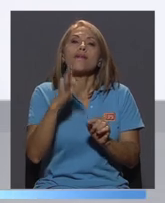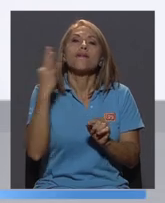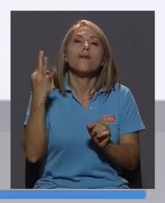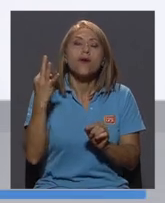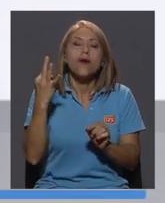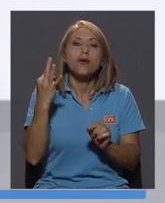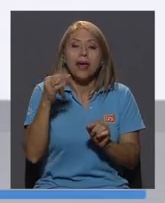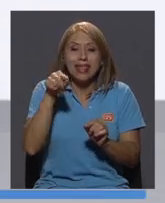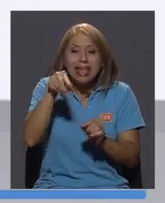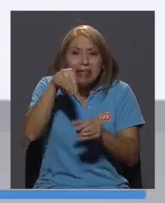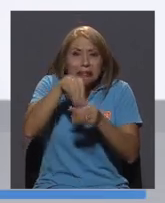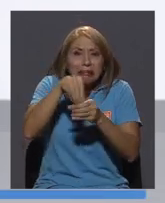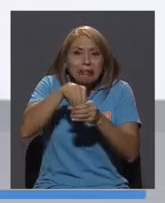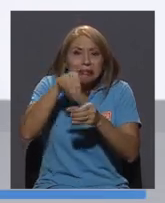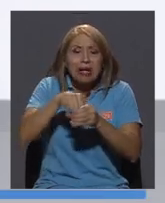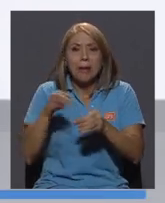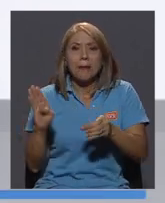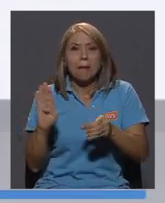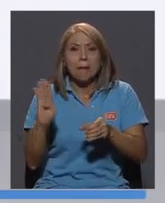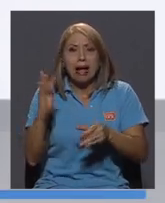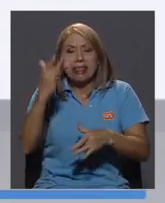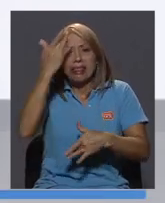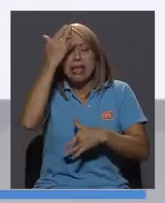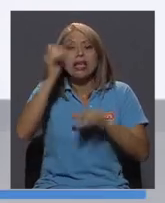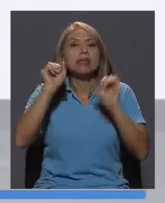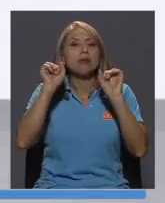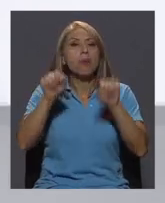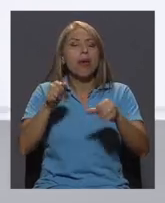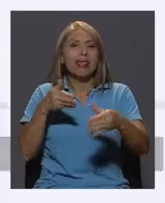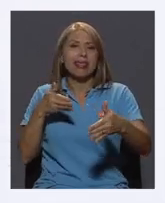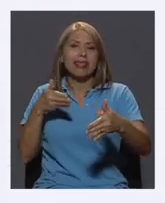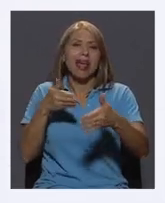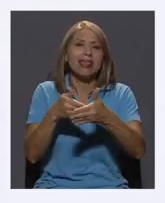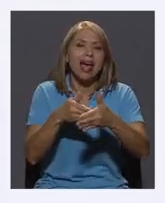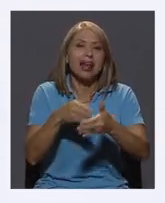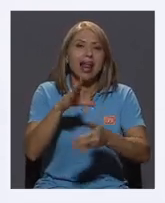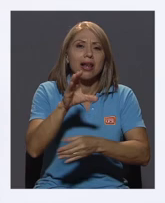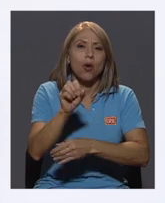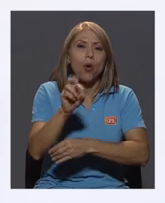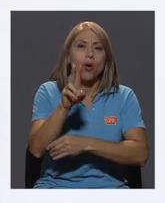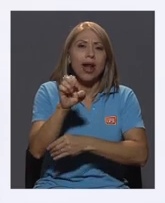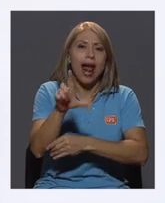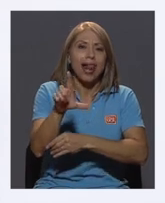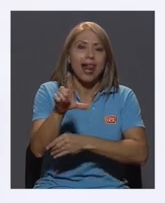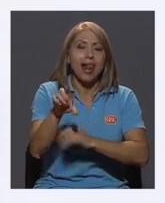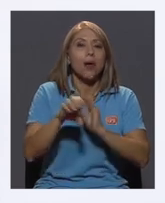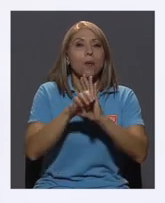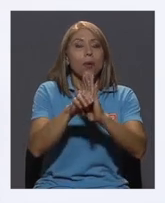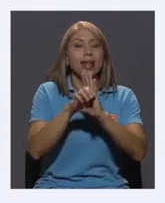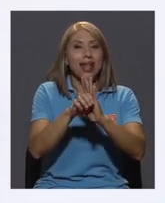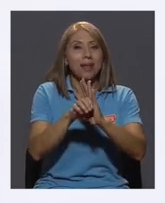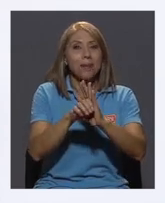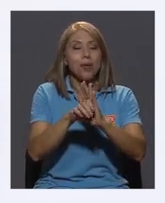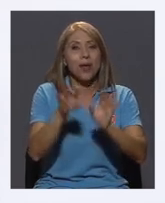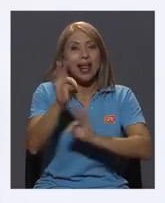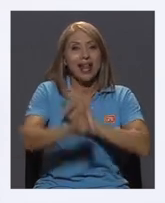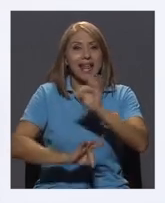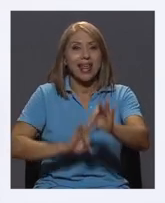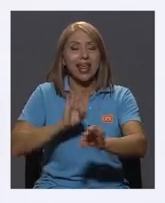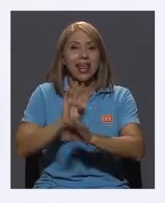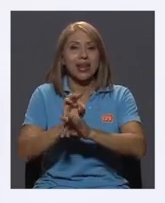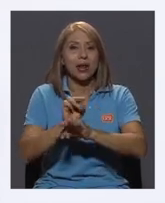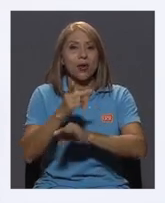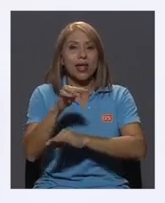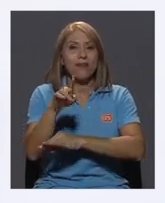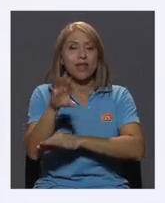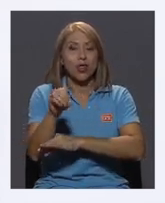cepas de bacterias que pueden dañar al coral como éste por ejemplo del género vidrio que es conocido a nivel mundial